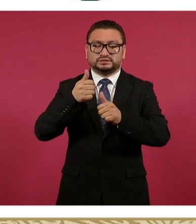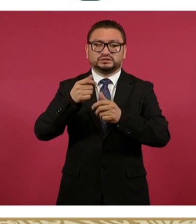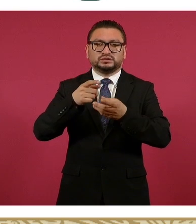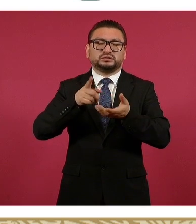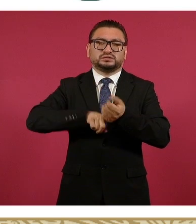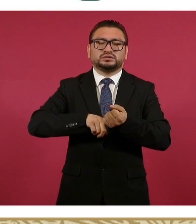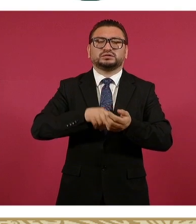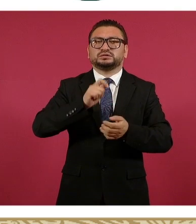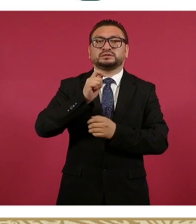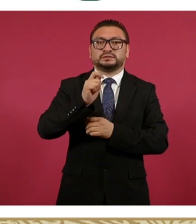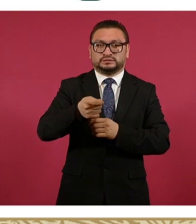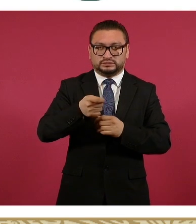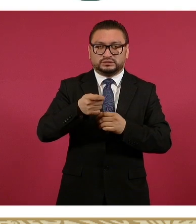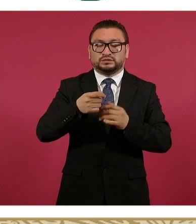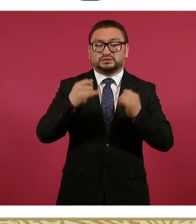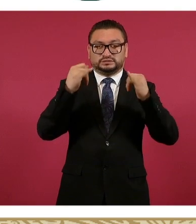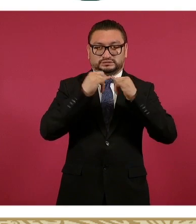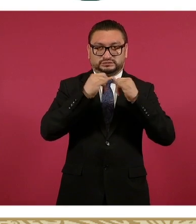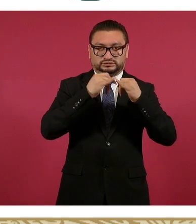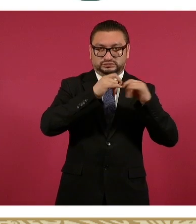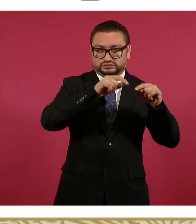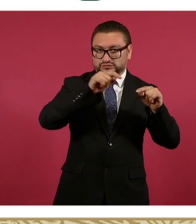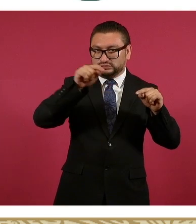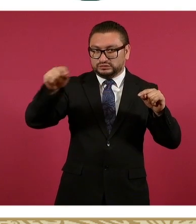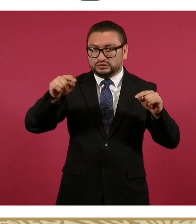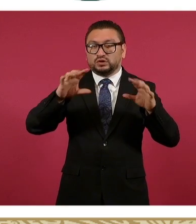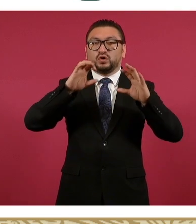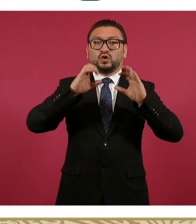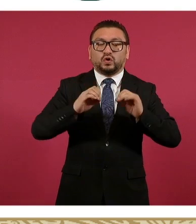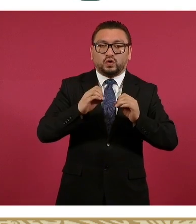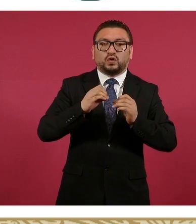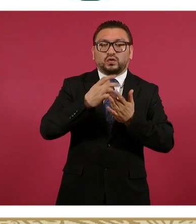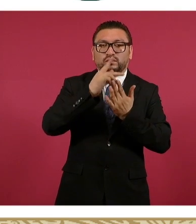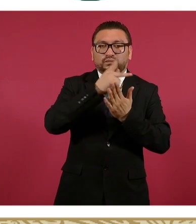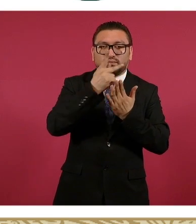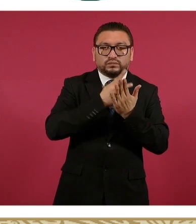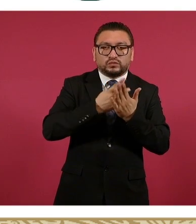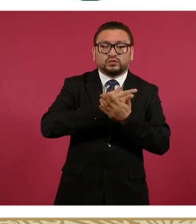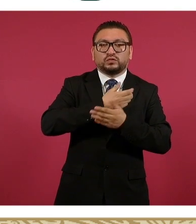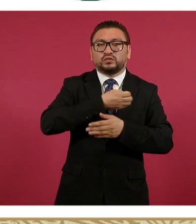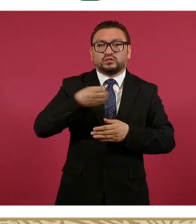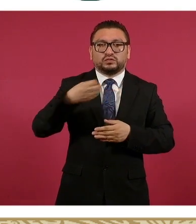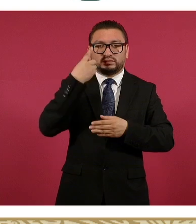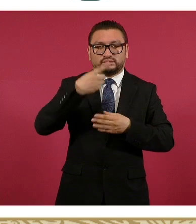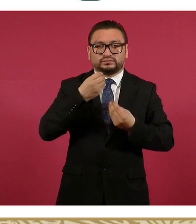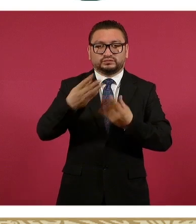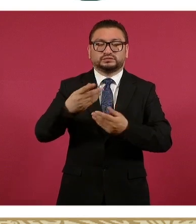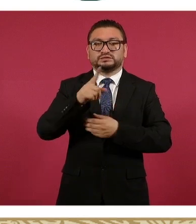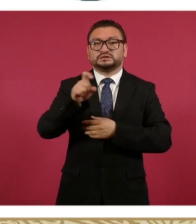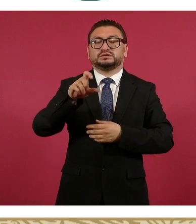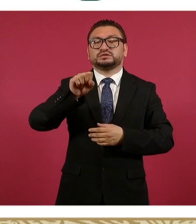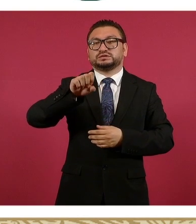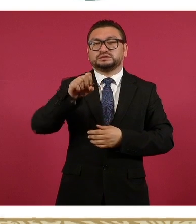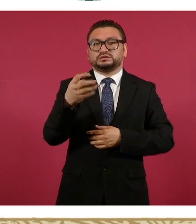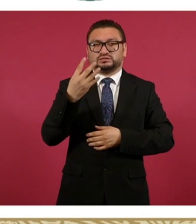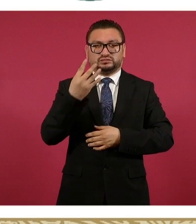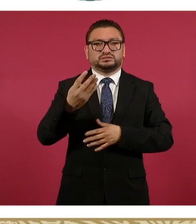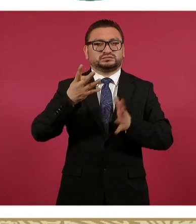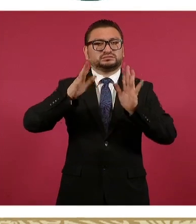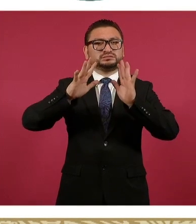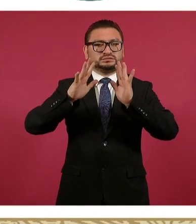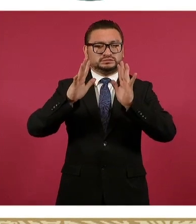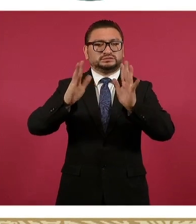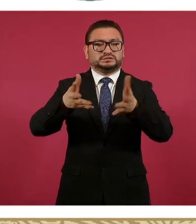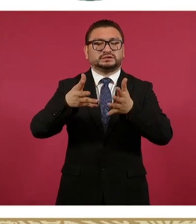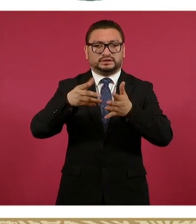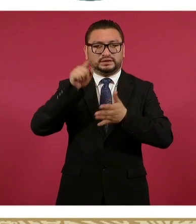interna, es decir, entre las instituciones o se está planeando la ruta. Tenemos 164 que ya están en